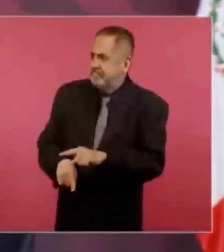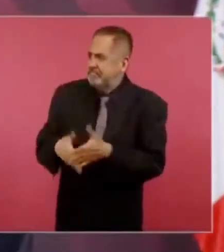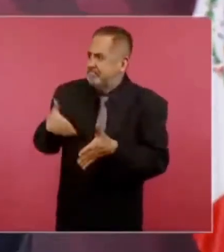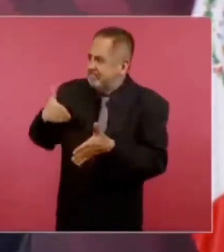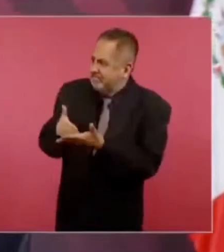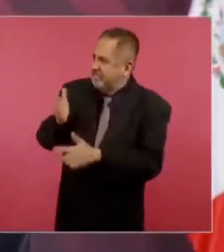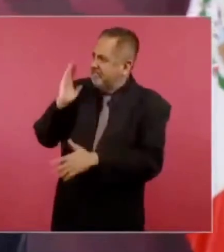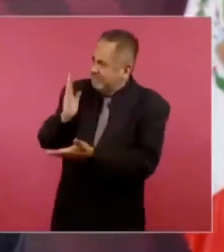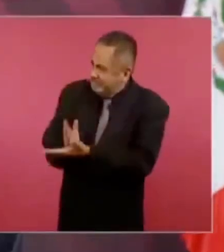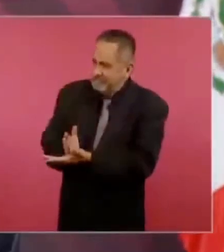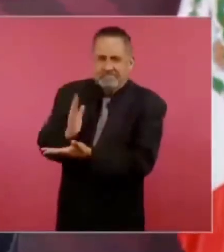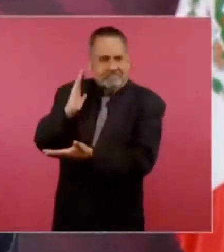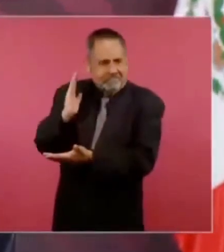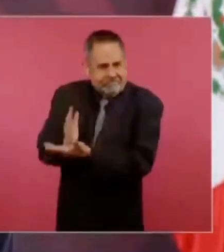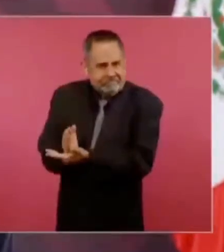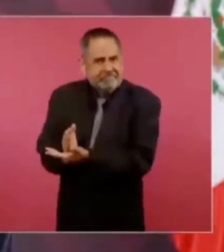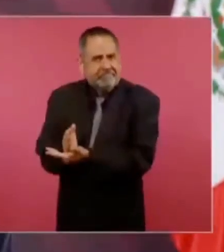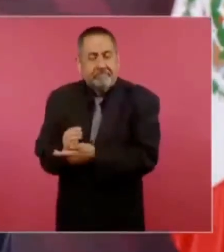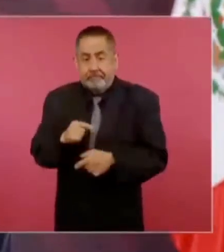frenarnos.